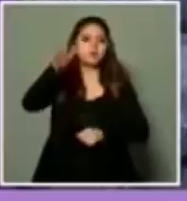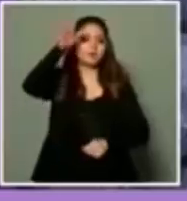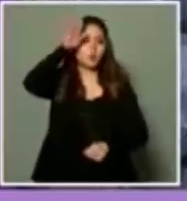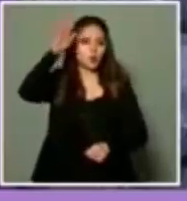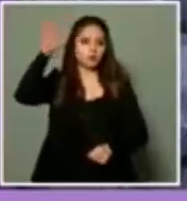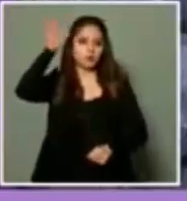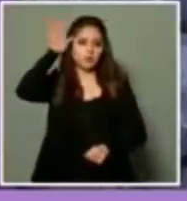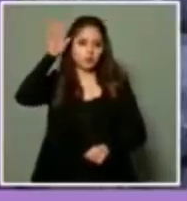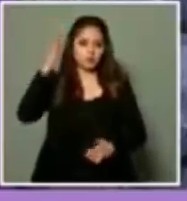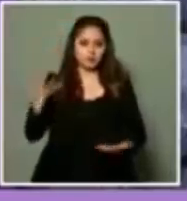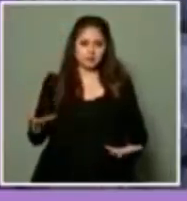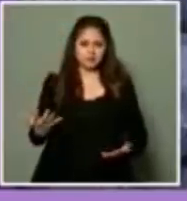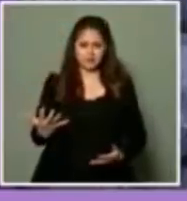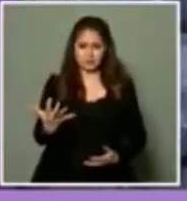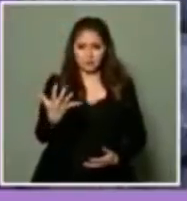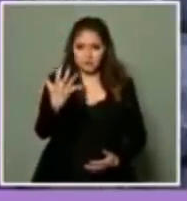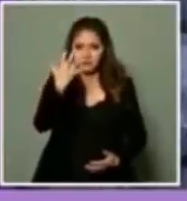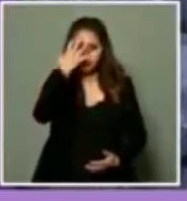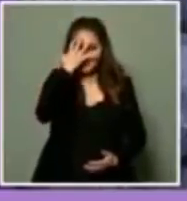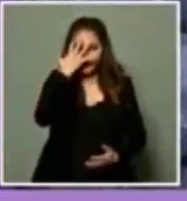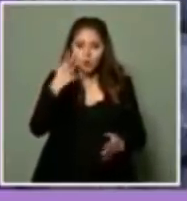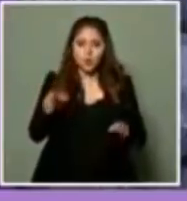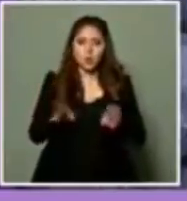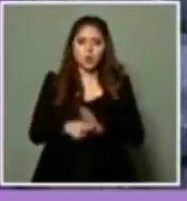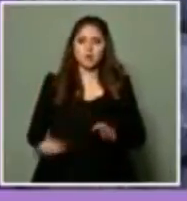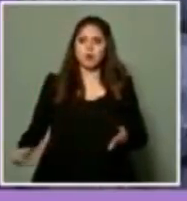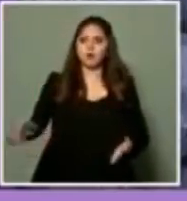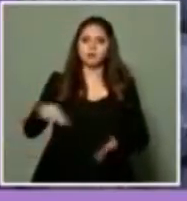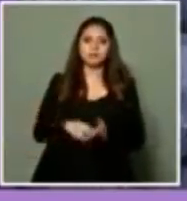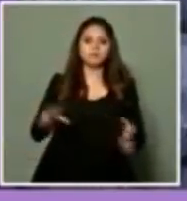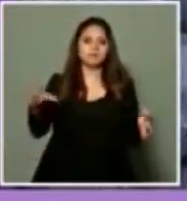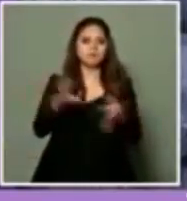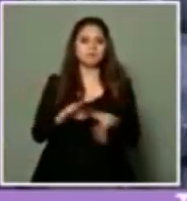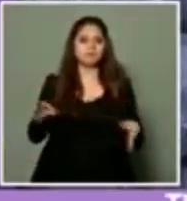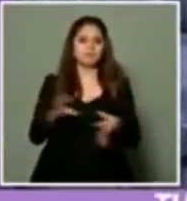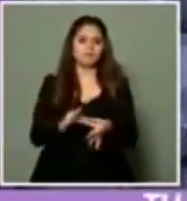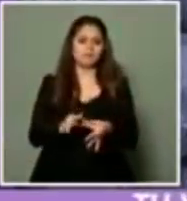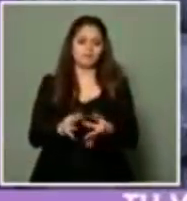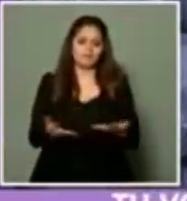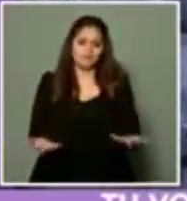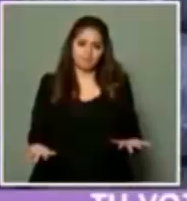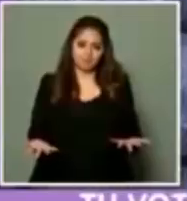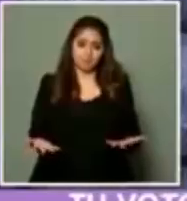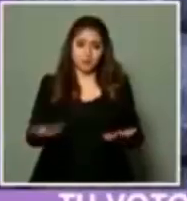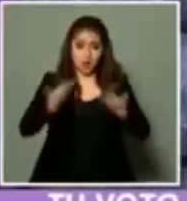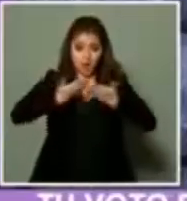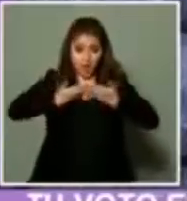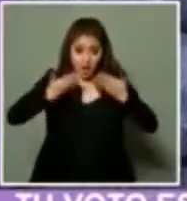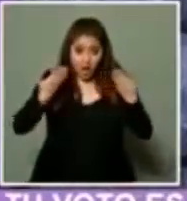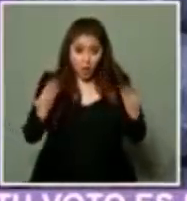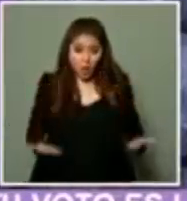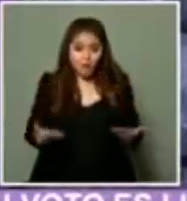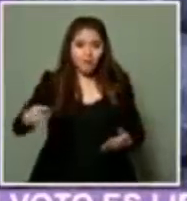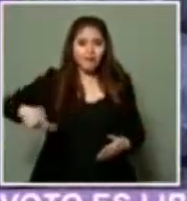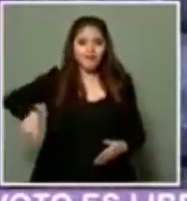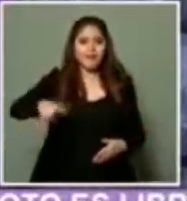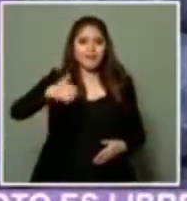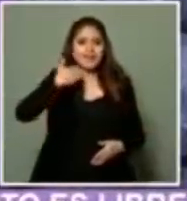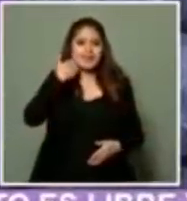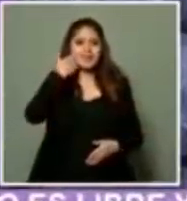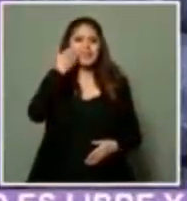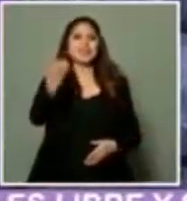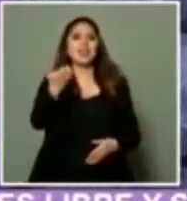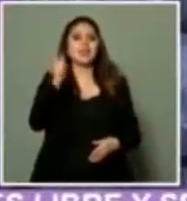vergüenza hacer este tipo de declaraciones. En este momento, con un efecto cucaracha, han querido pasarse